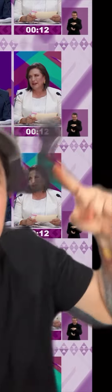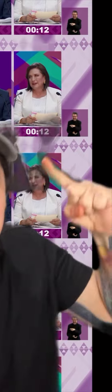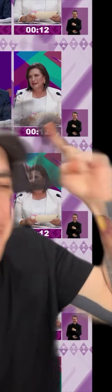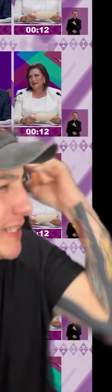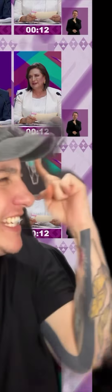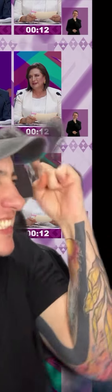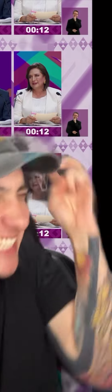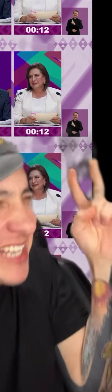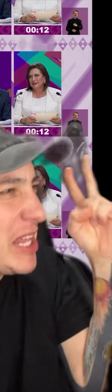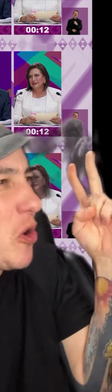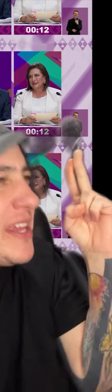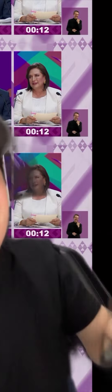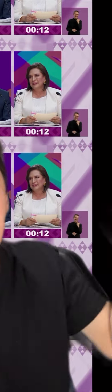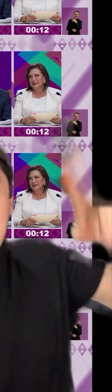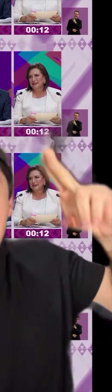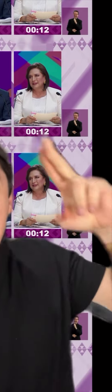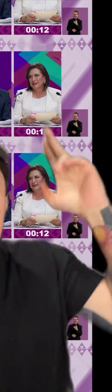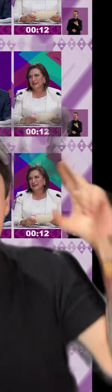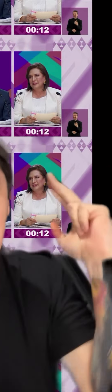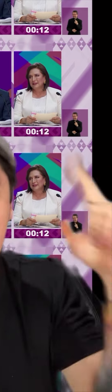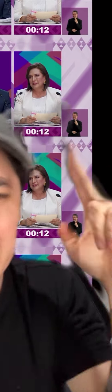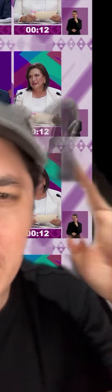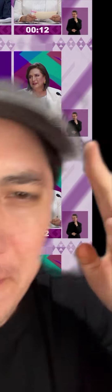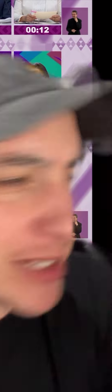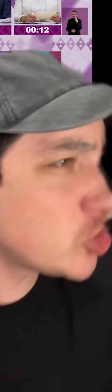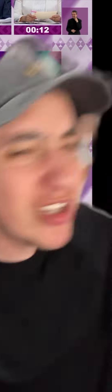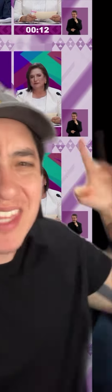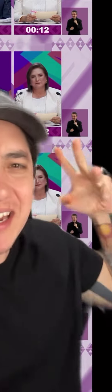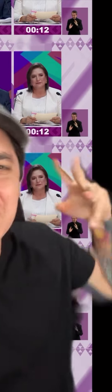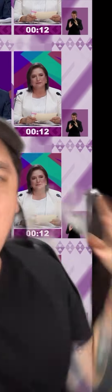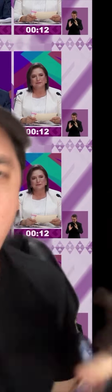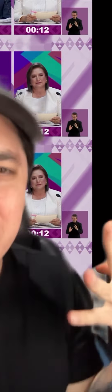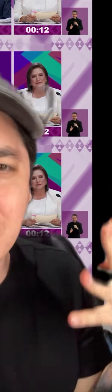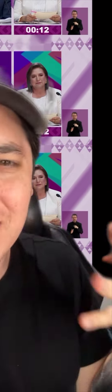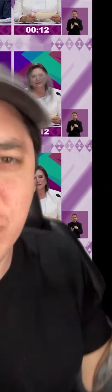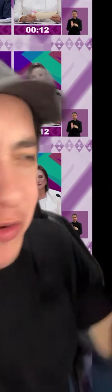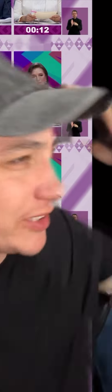el debate presidencial de hoy y sígueme para más noticias rápidas. Yo soy el